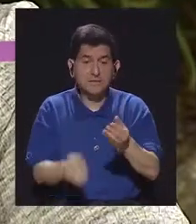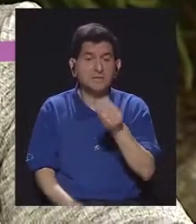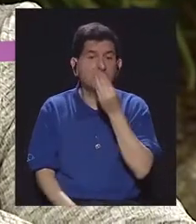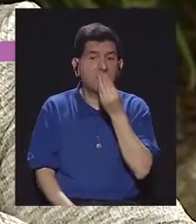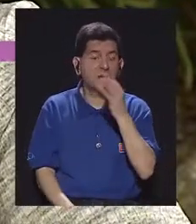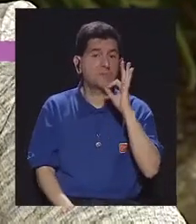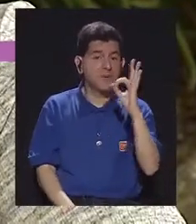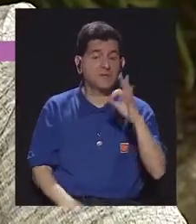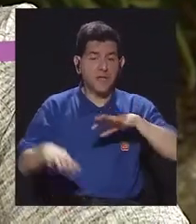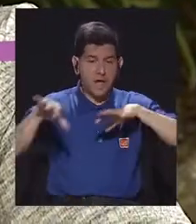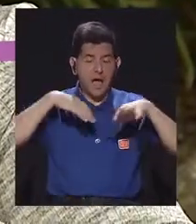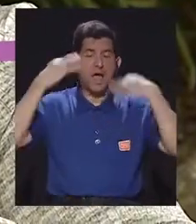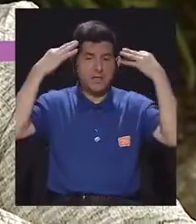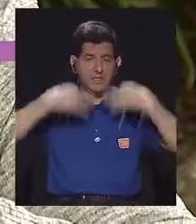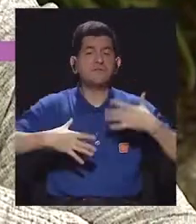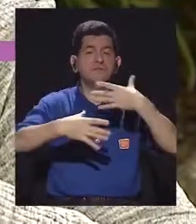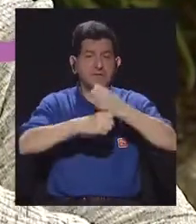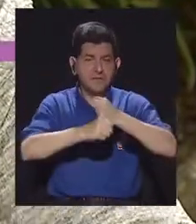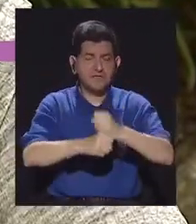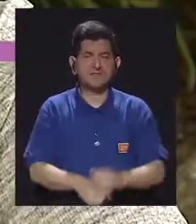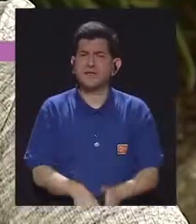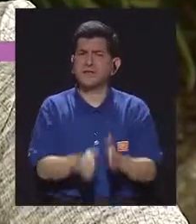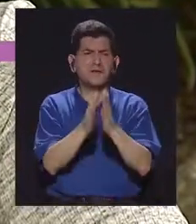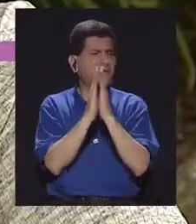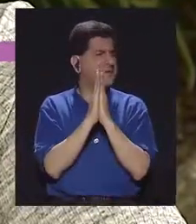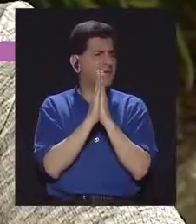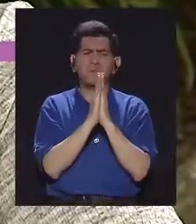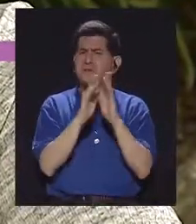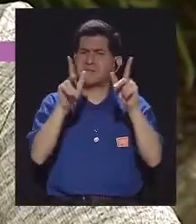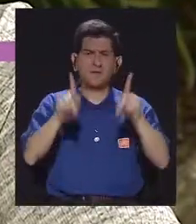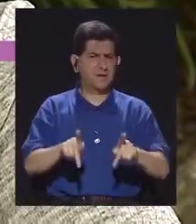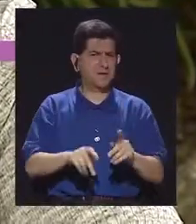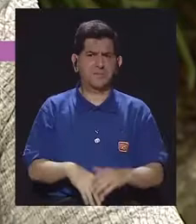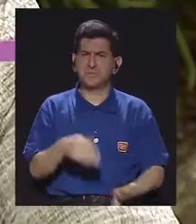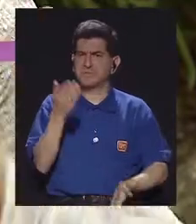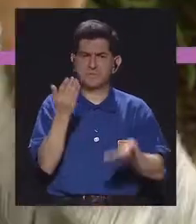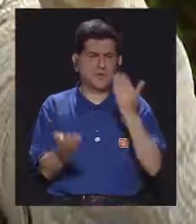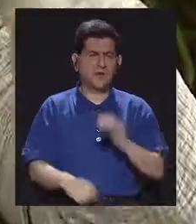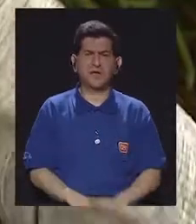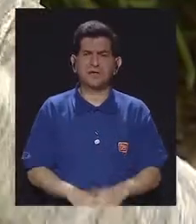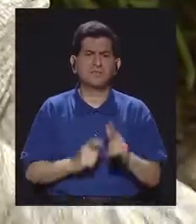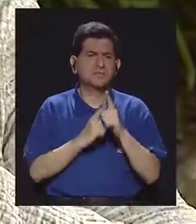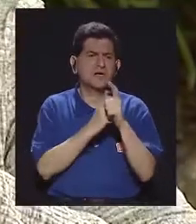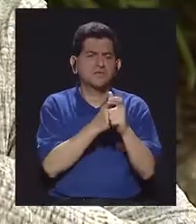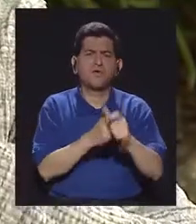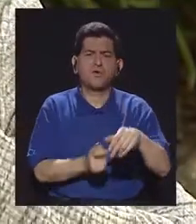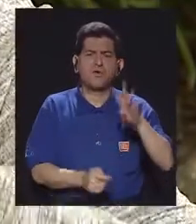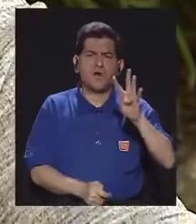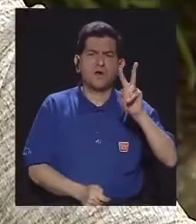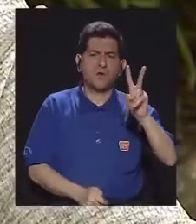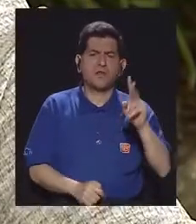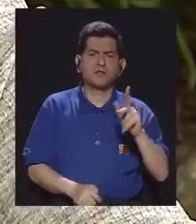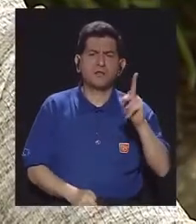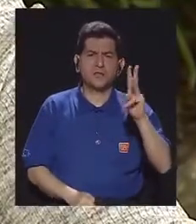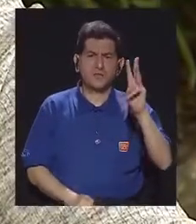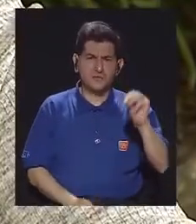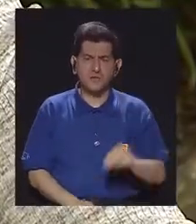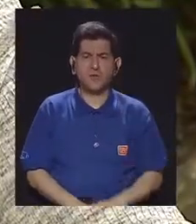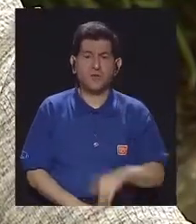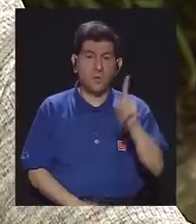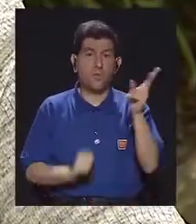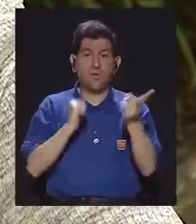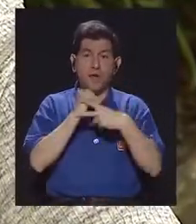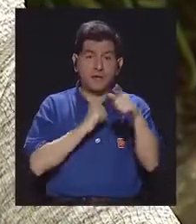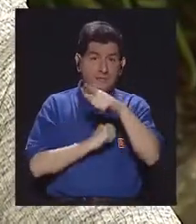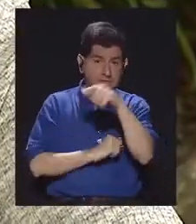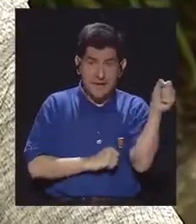me alimento bien, si hago actividad física. No le estamos pidiendo a nadie que haga una maratón una vez al mes, porque no es